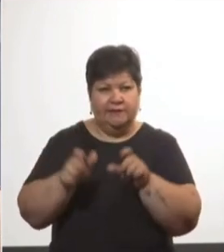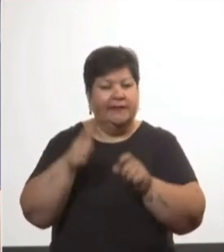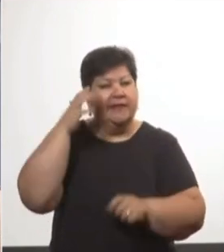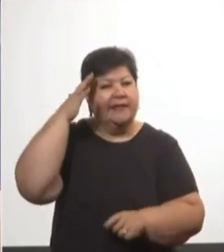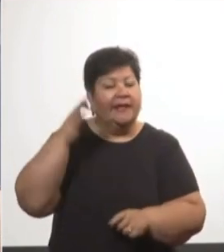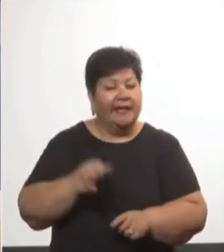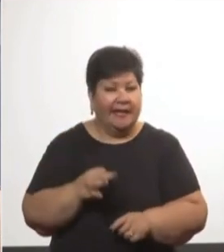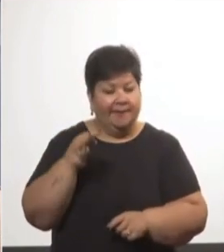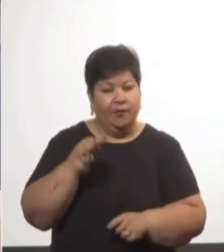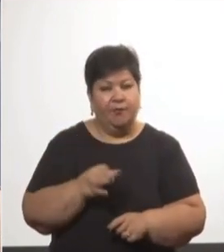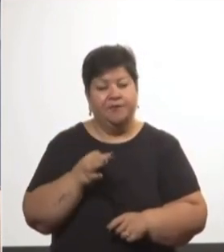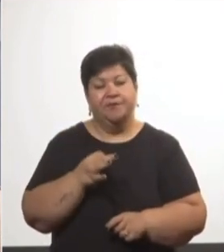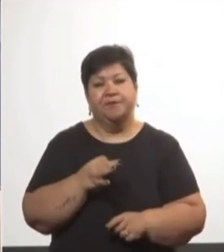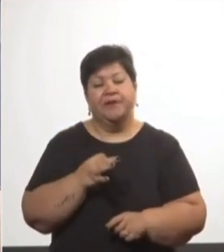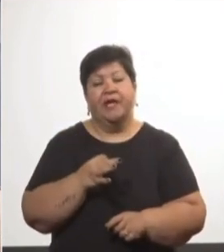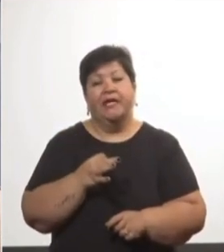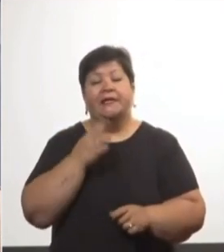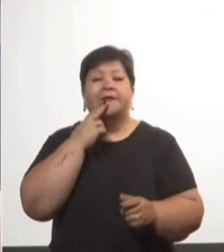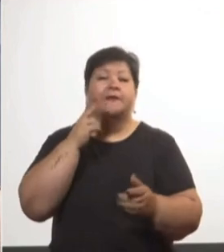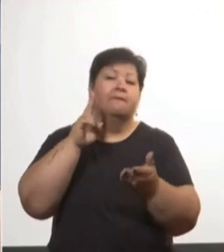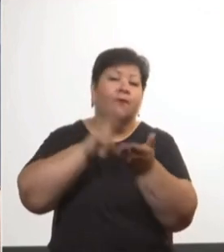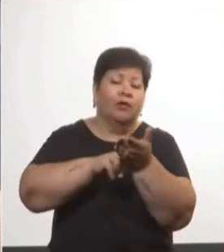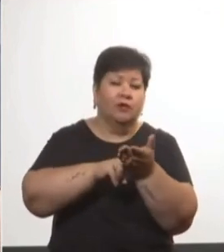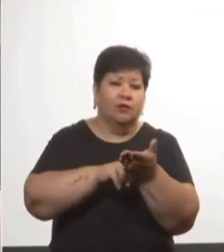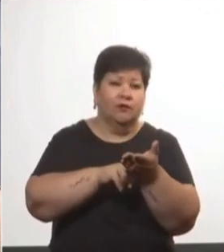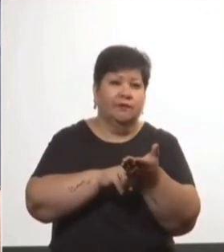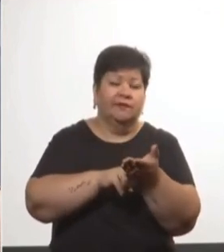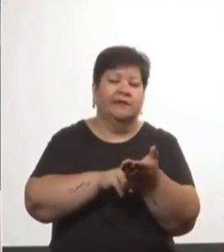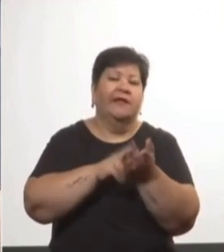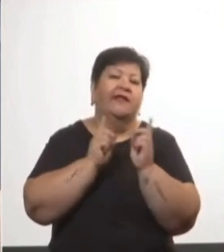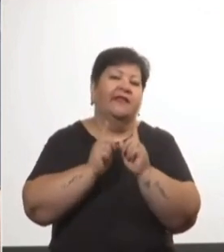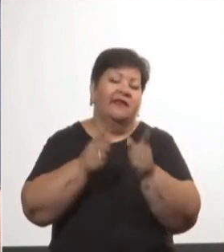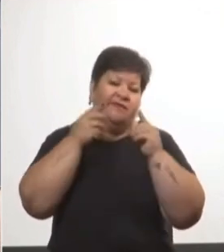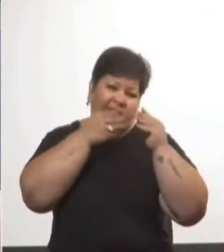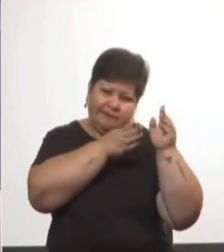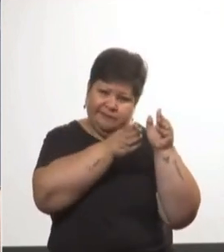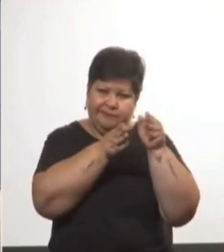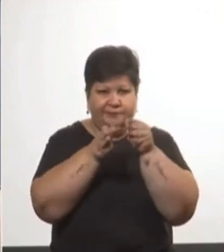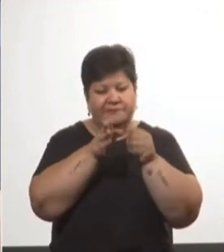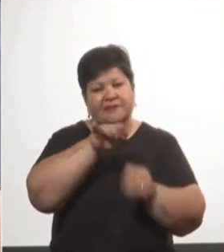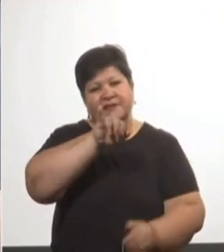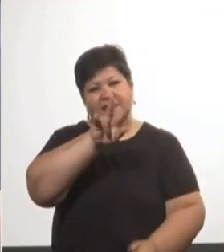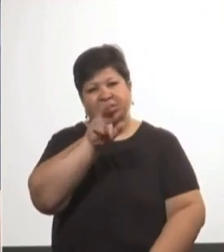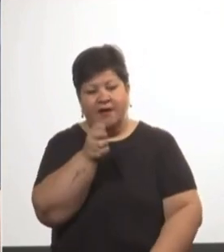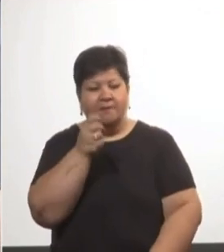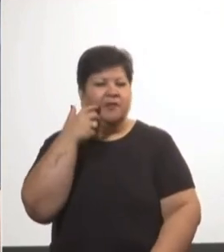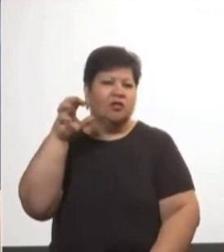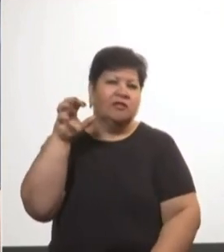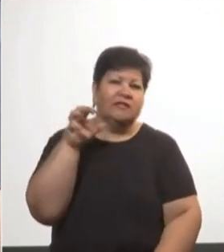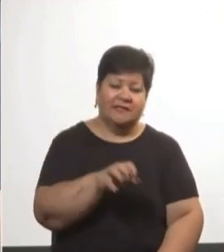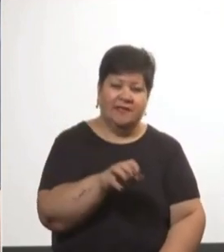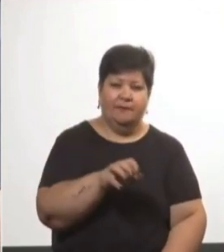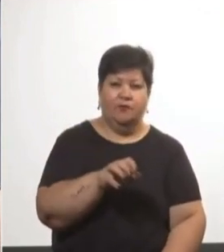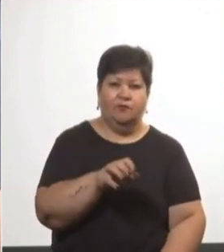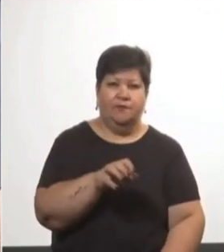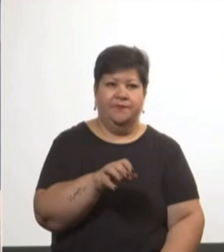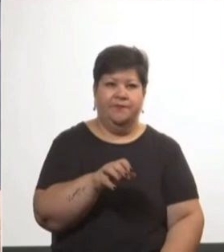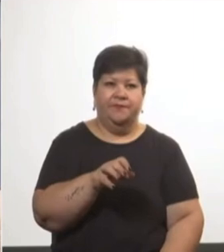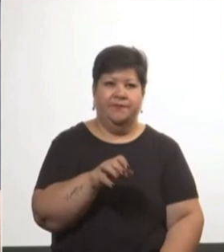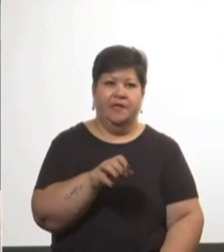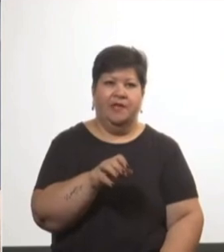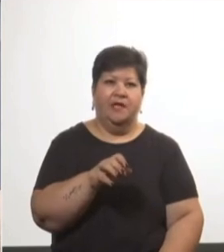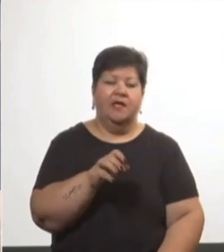impuesto a haber atendido era el IVA y rechazamos absolutamente